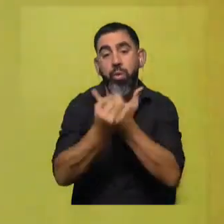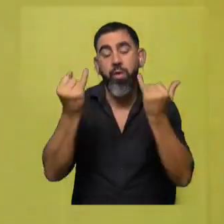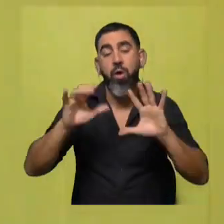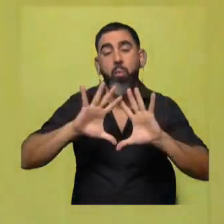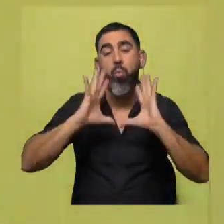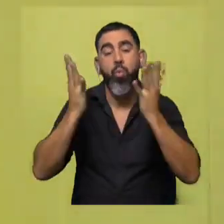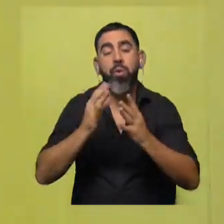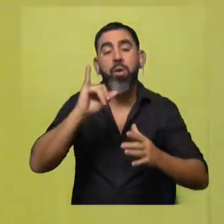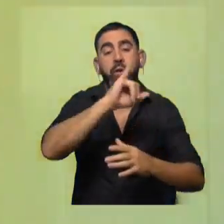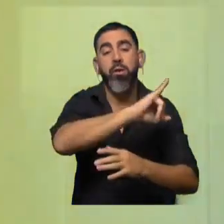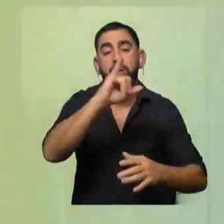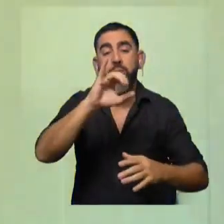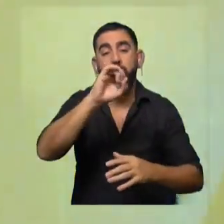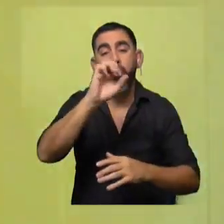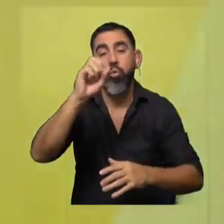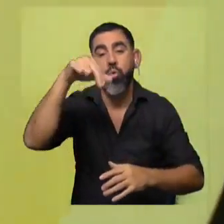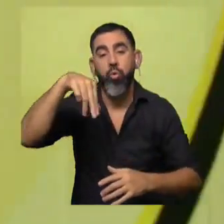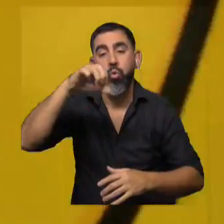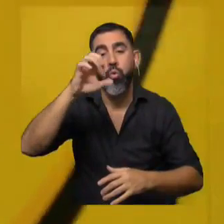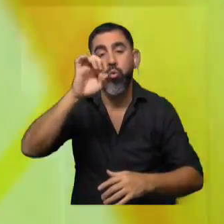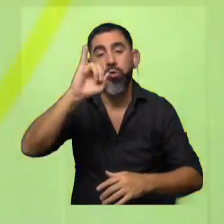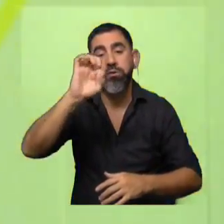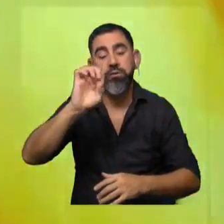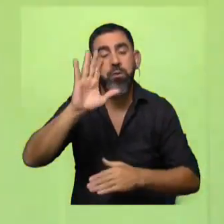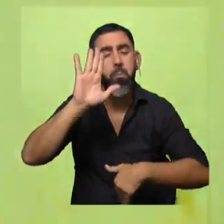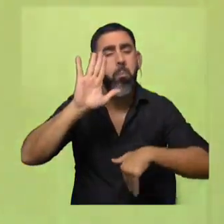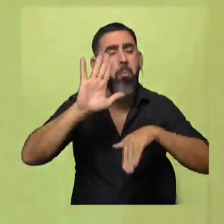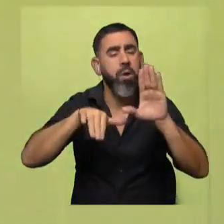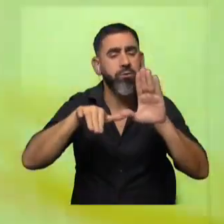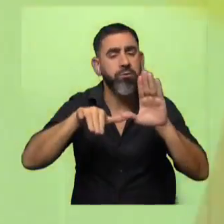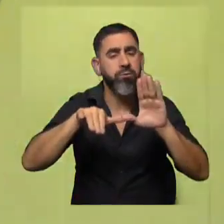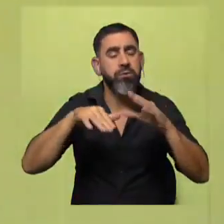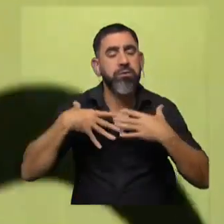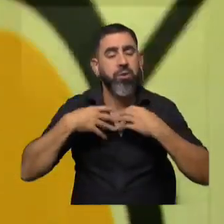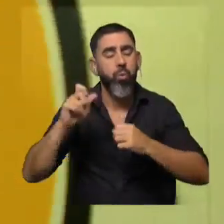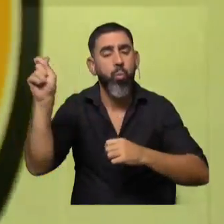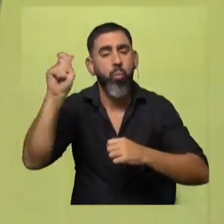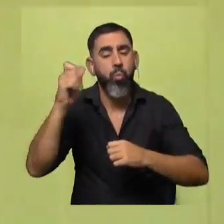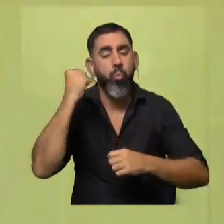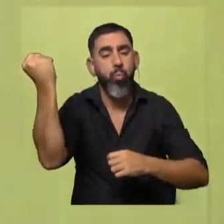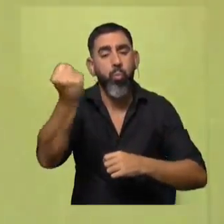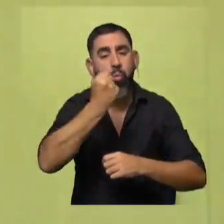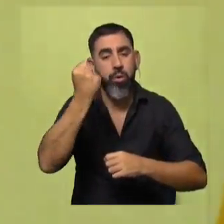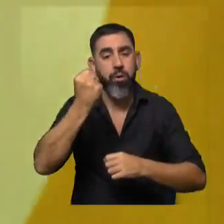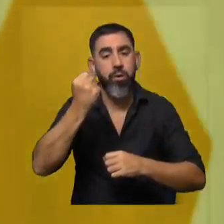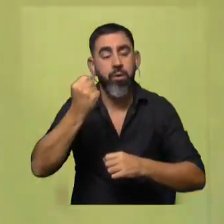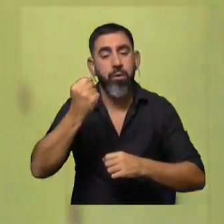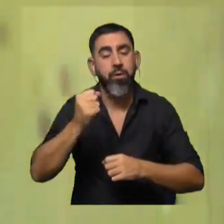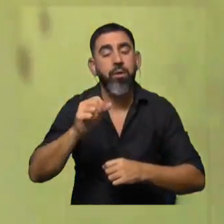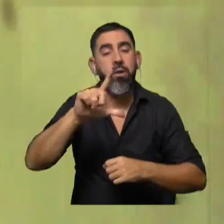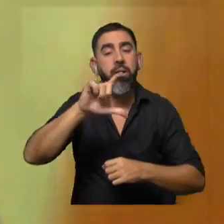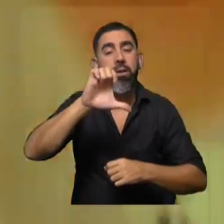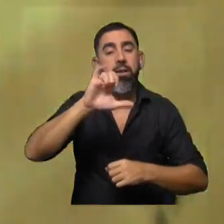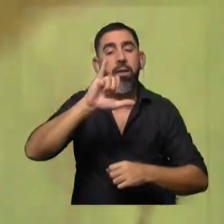la Zoonosis. Vamos a estar hablando de la que es la más relevante para la salud pública de nuestro país, la